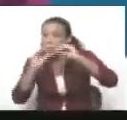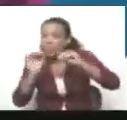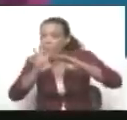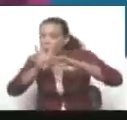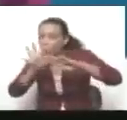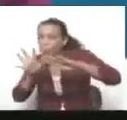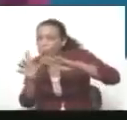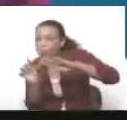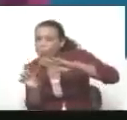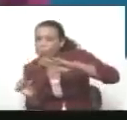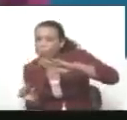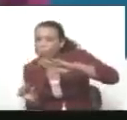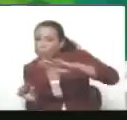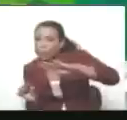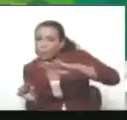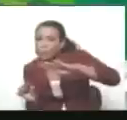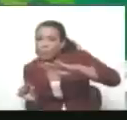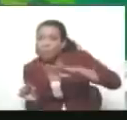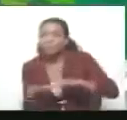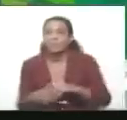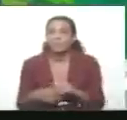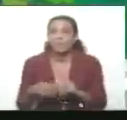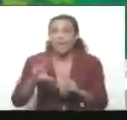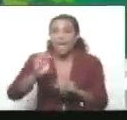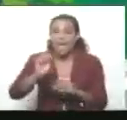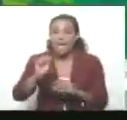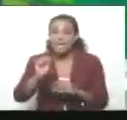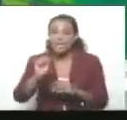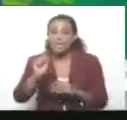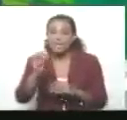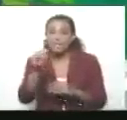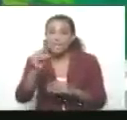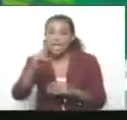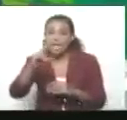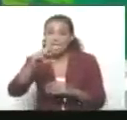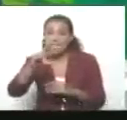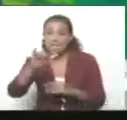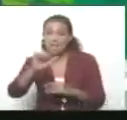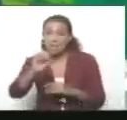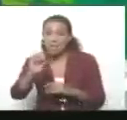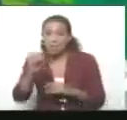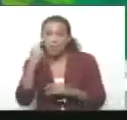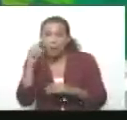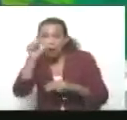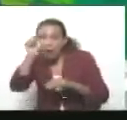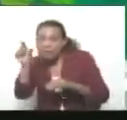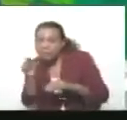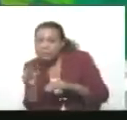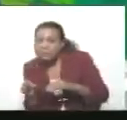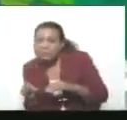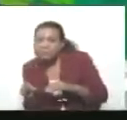el exequivo las guayana sequiva capitanía general de la república